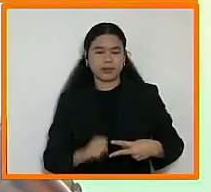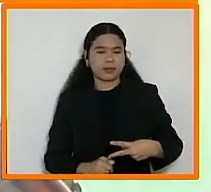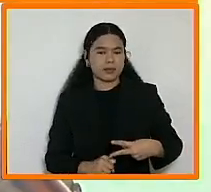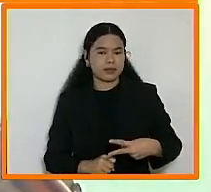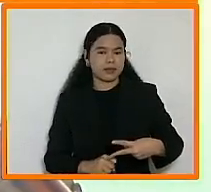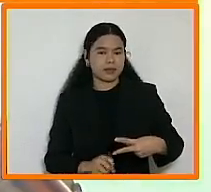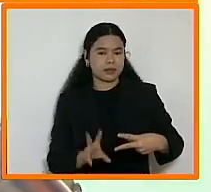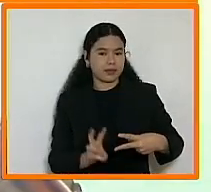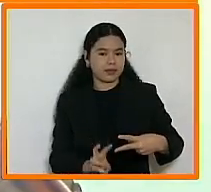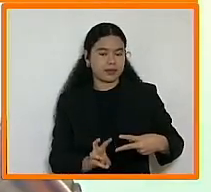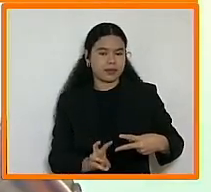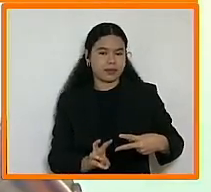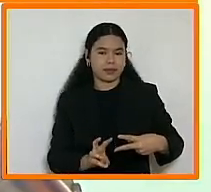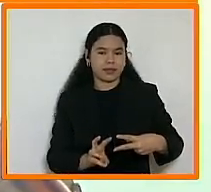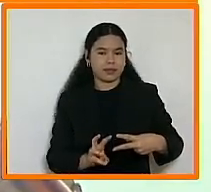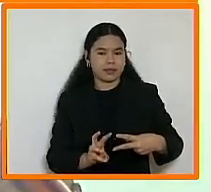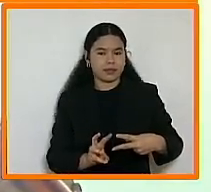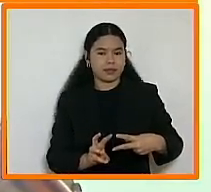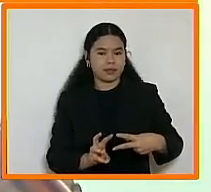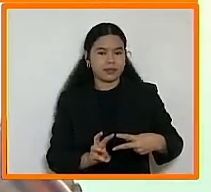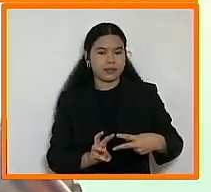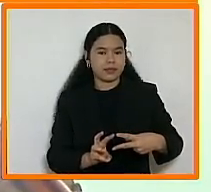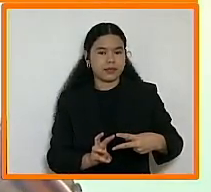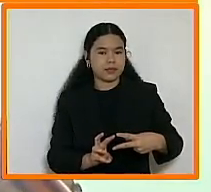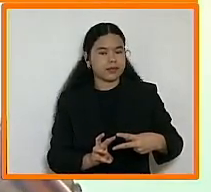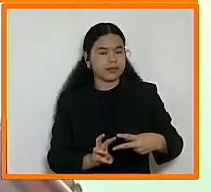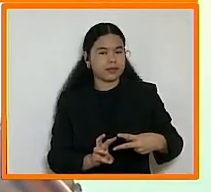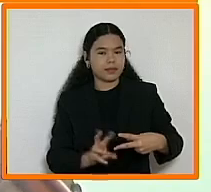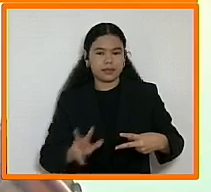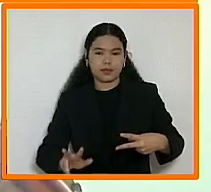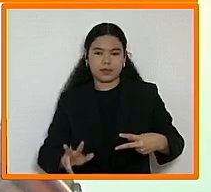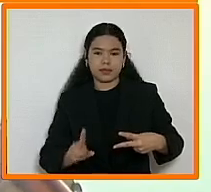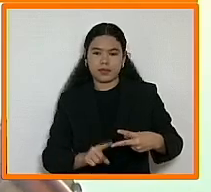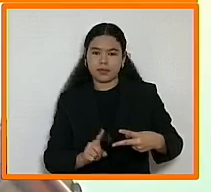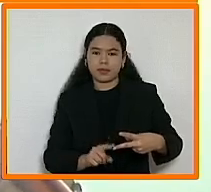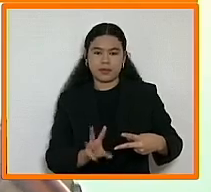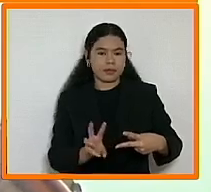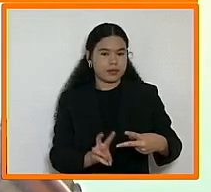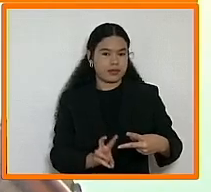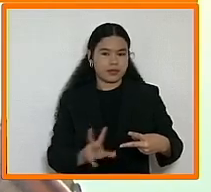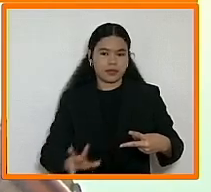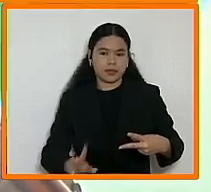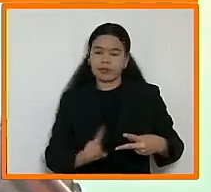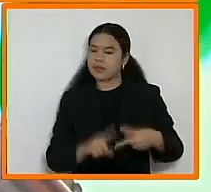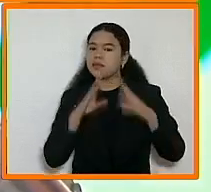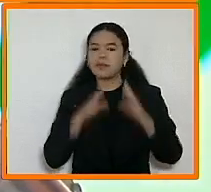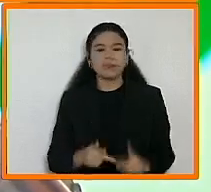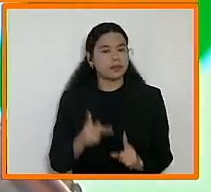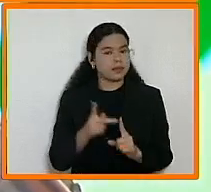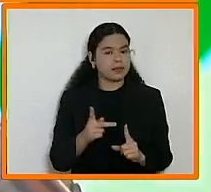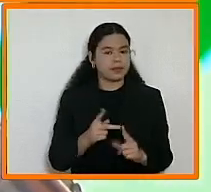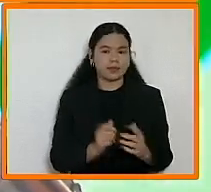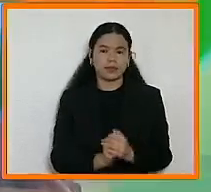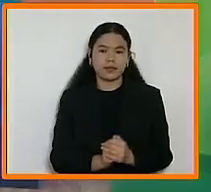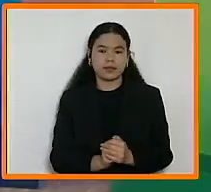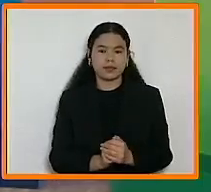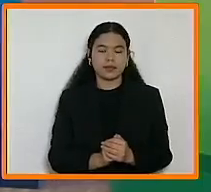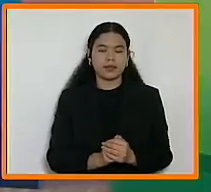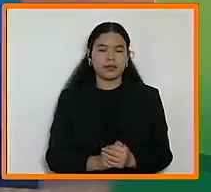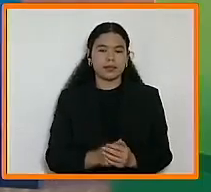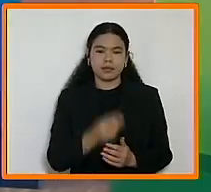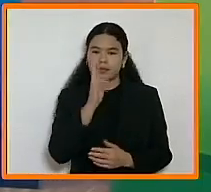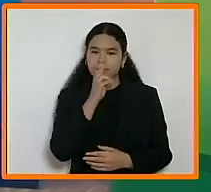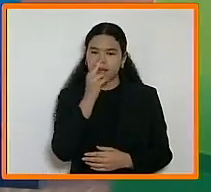el 6. Segundo dígito, el 3. Segundo número afortunado, 63. Con su catrachada, guasalo. Los